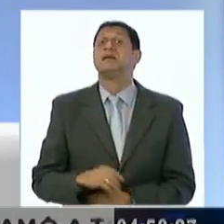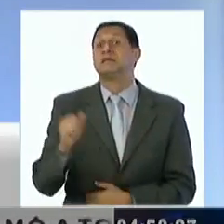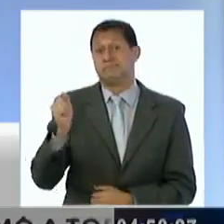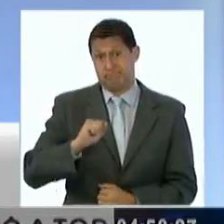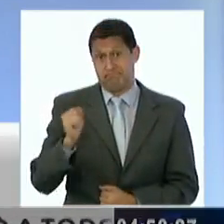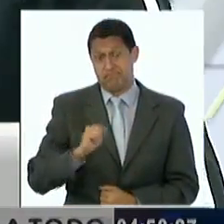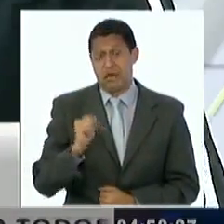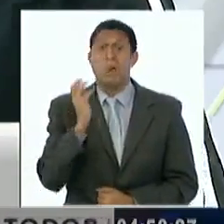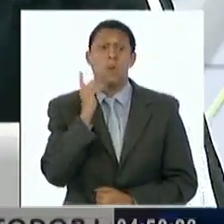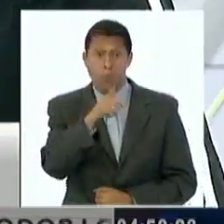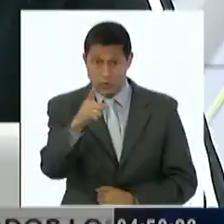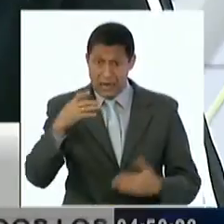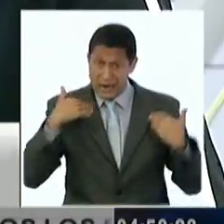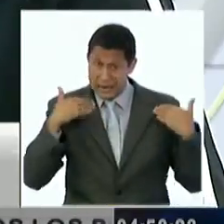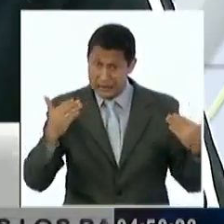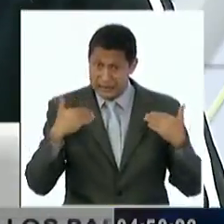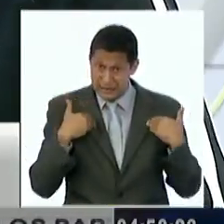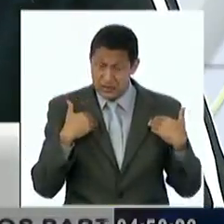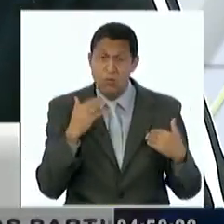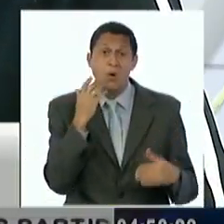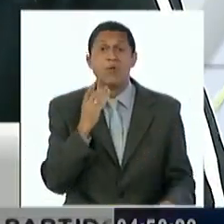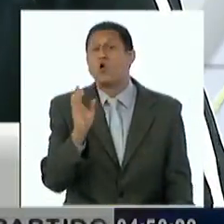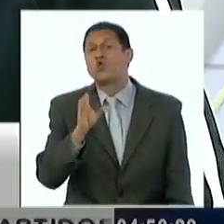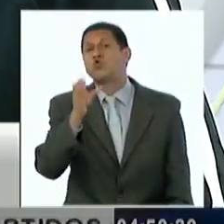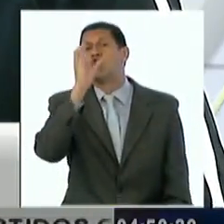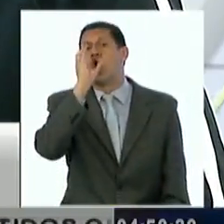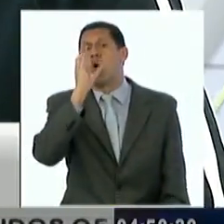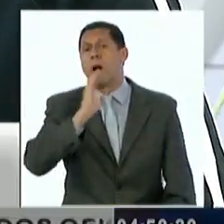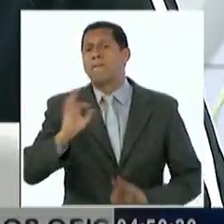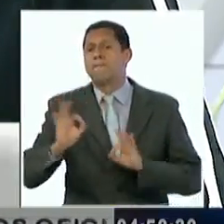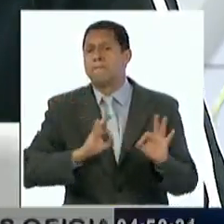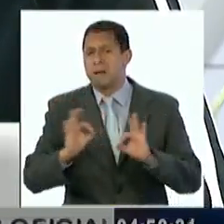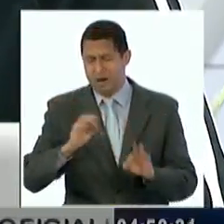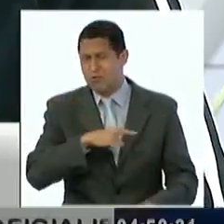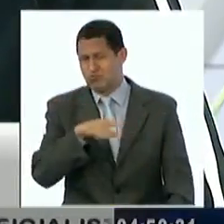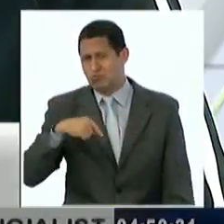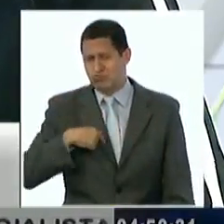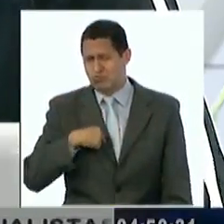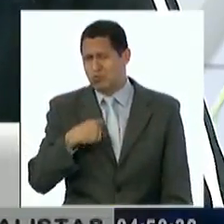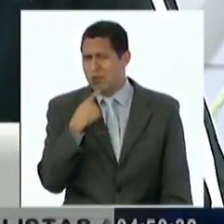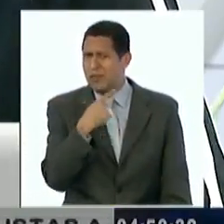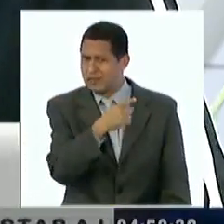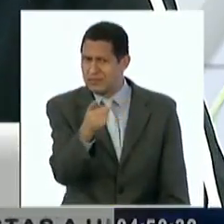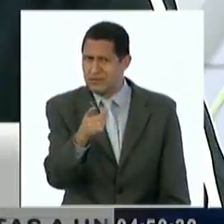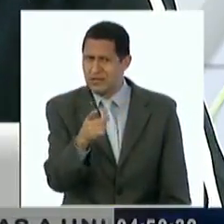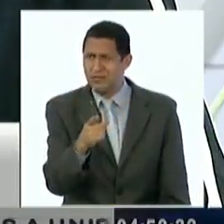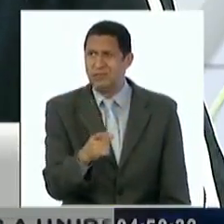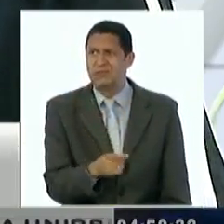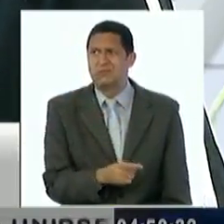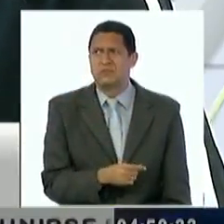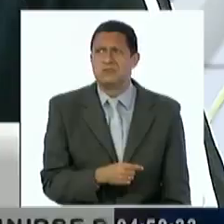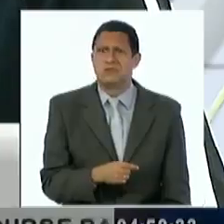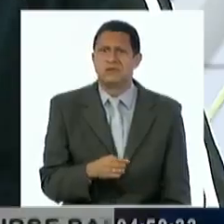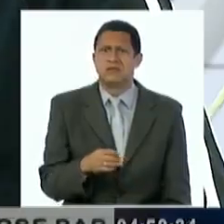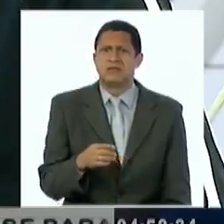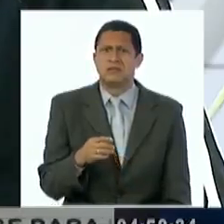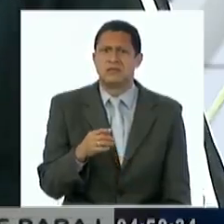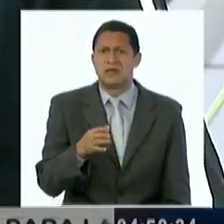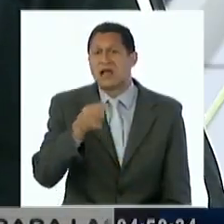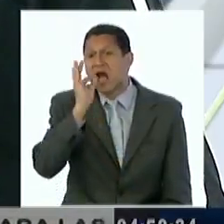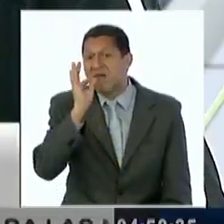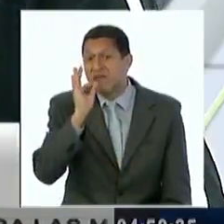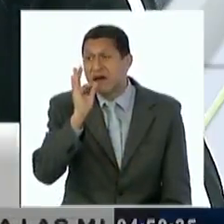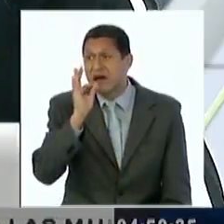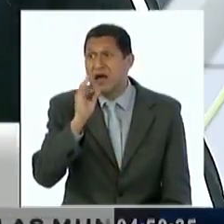supuesto una persona que haga ejercicio sin tomarse por ejemplo un preparado que nosotros recomendamos ante hacer ejercicio básico es café la cafeína